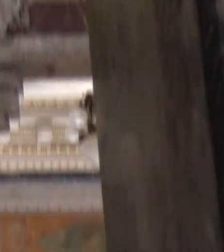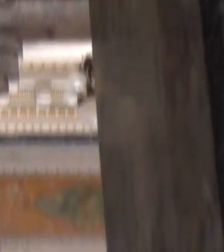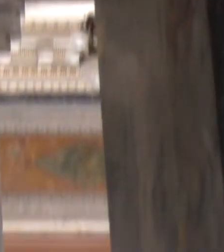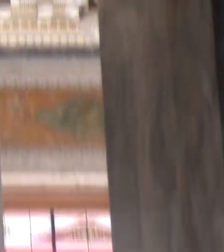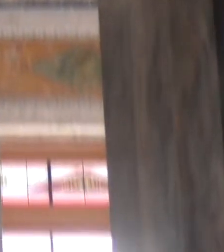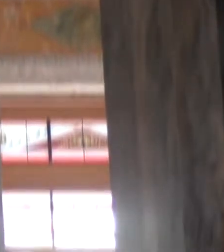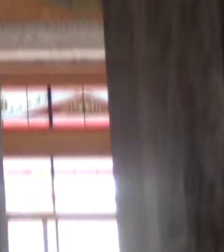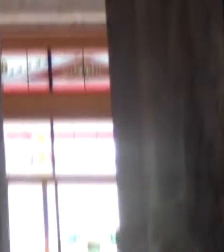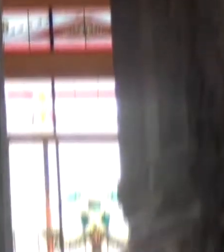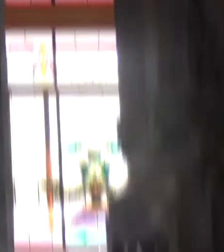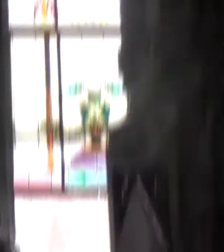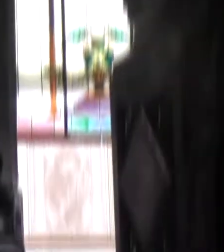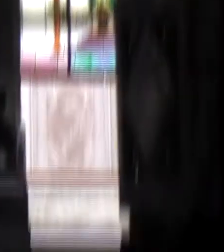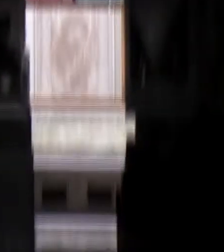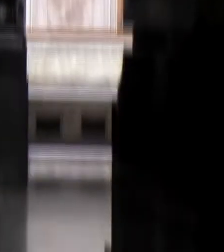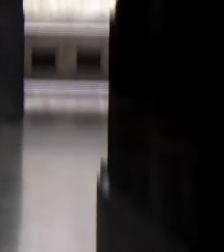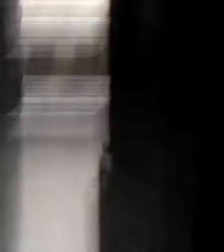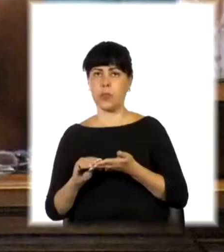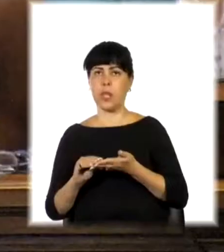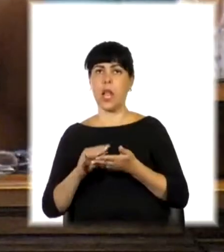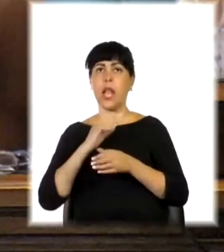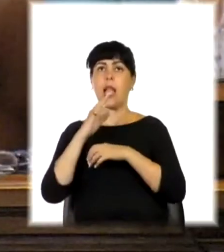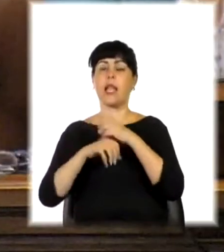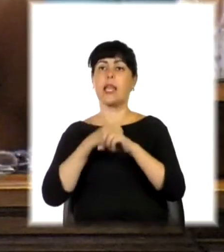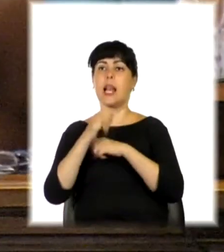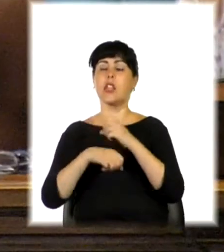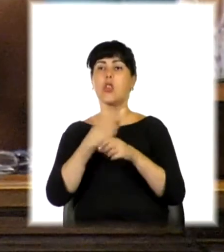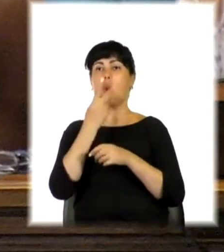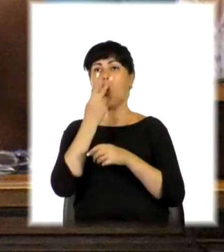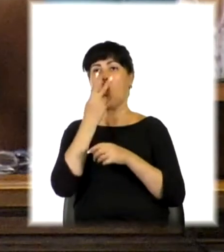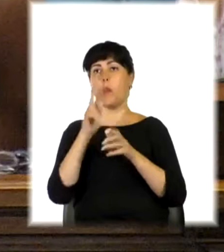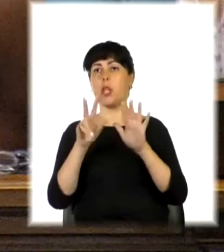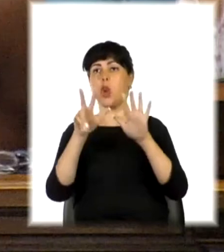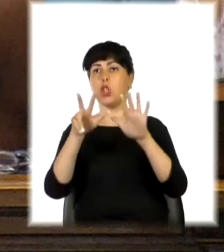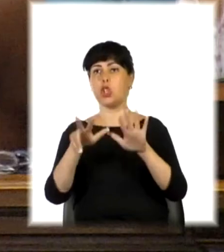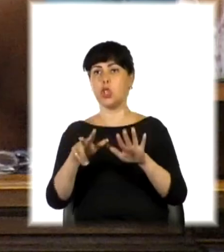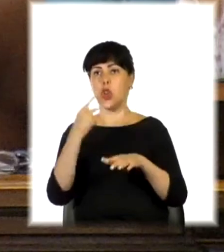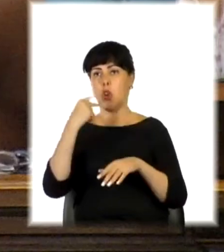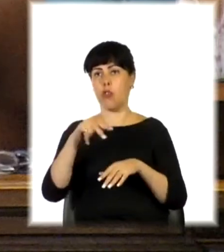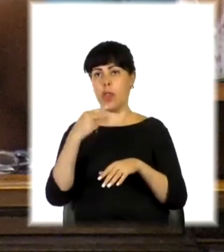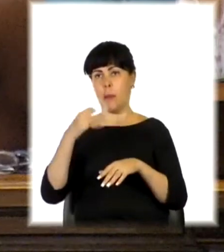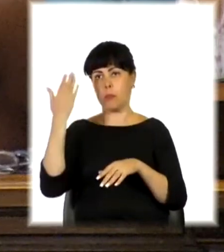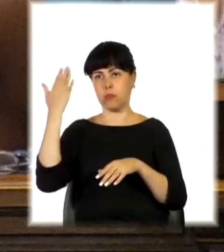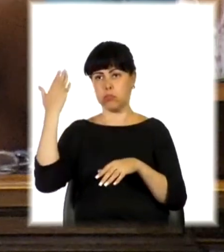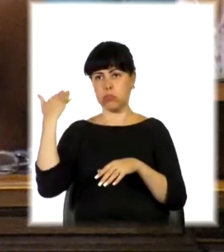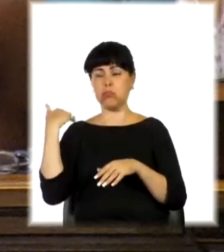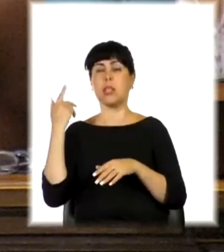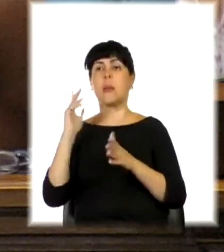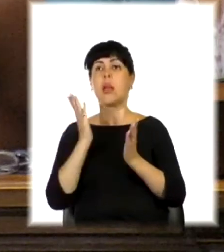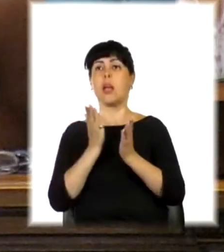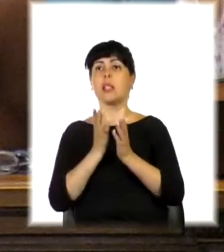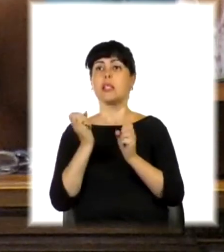buena administración en el año 2008 concretamente en noviembre del 2008 se sancionó también la